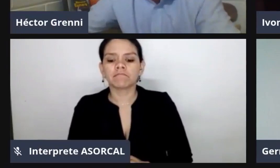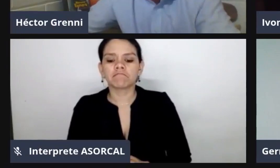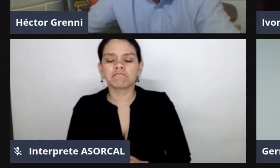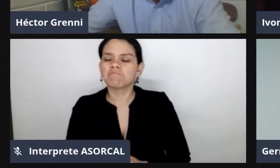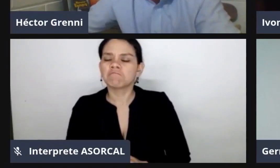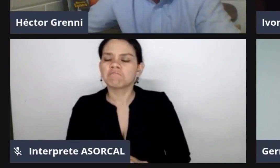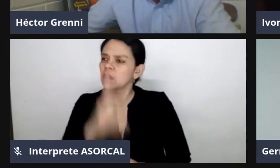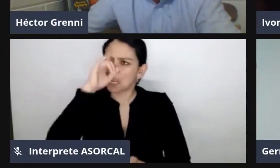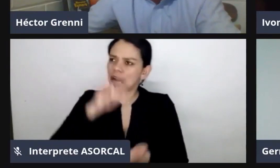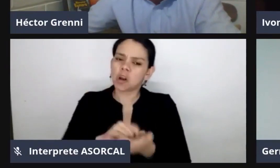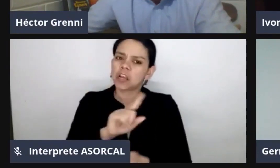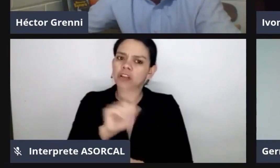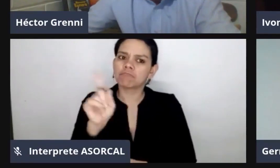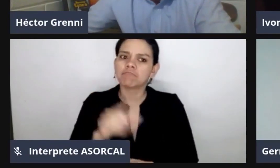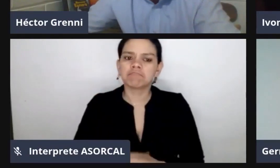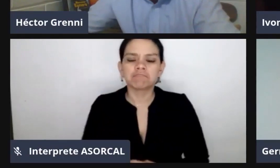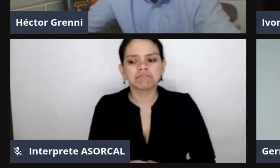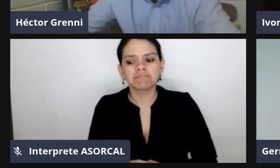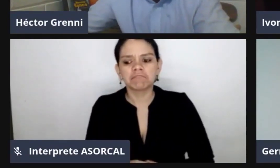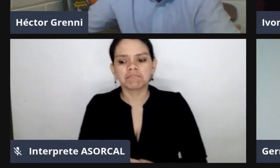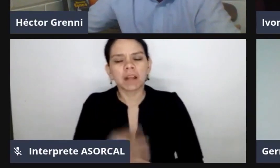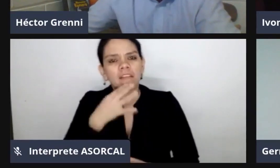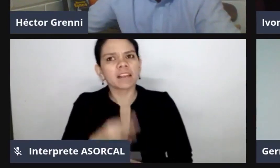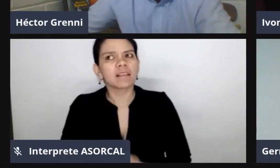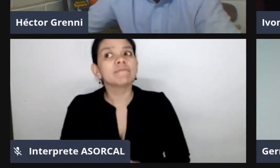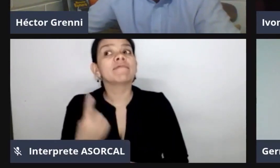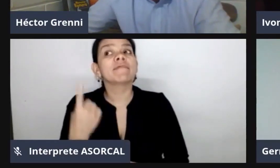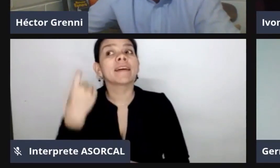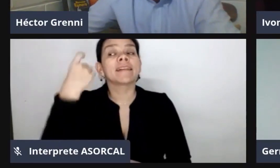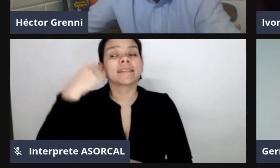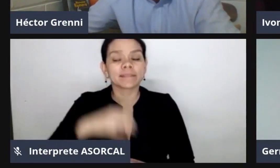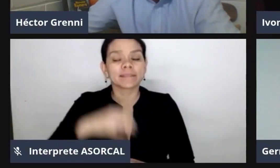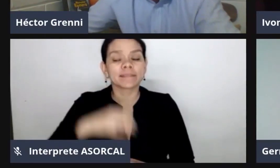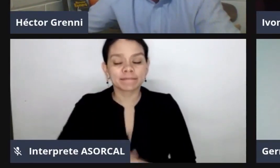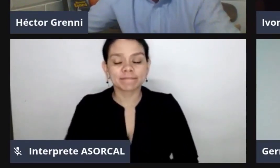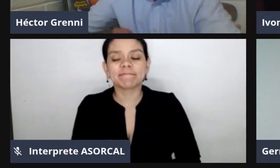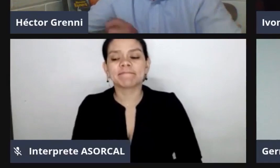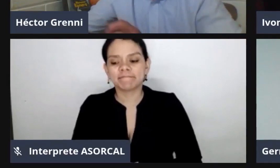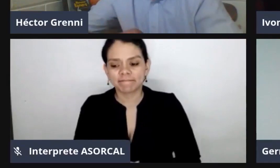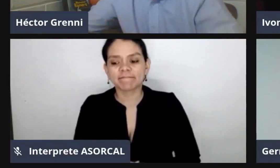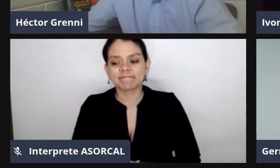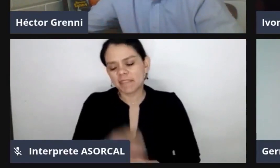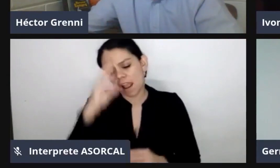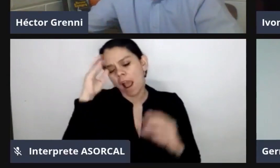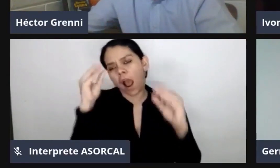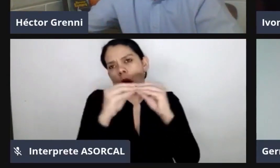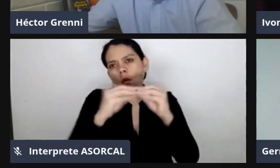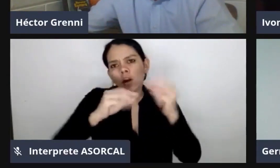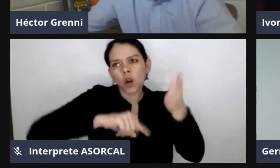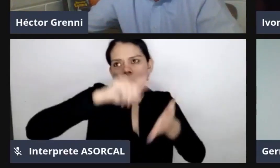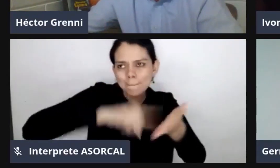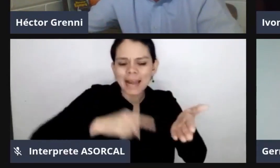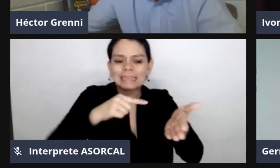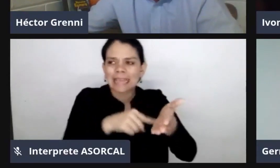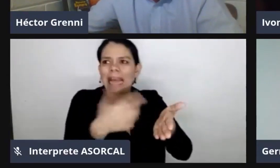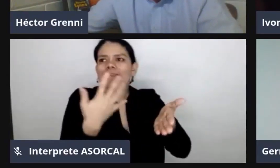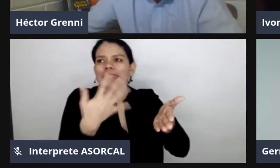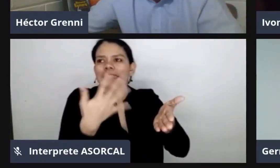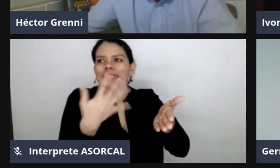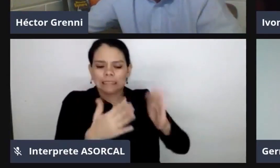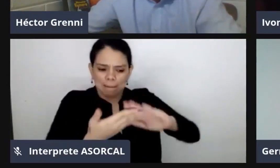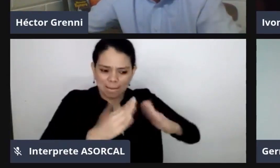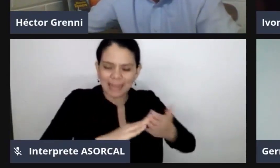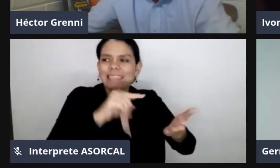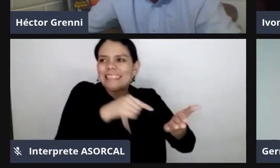deuda y una deuda muy grande, heredada de los acuerdos de paz, que no han tenido una definición clara de la búsqueda de la